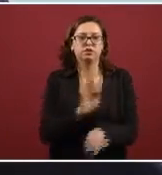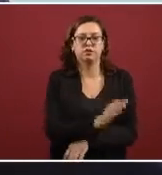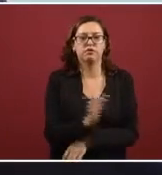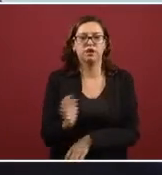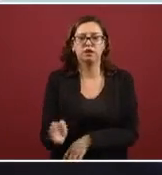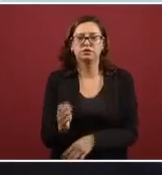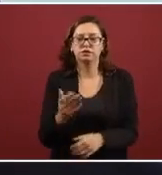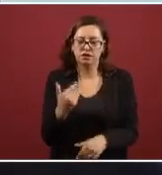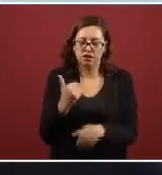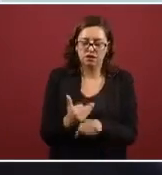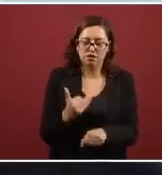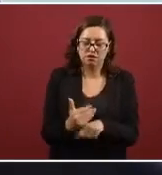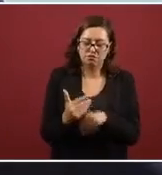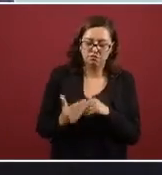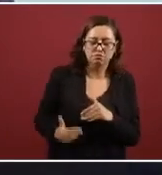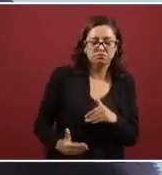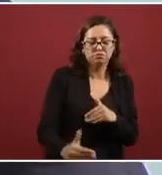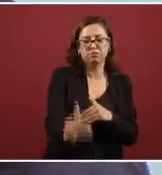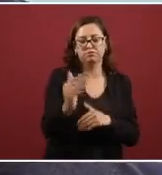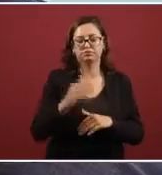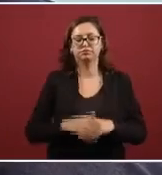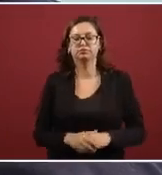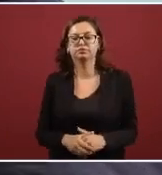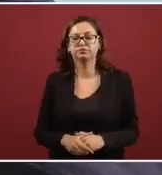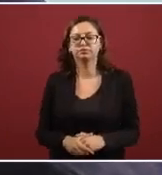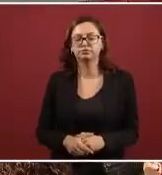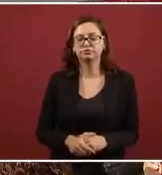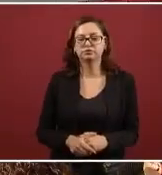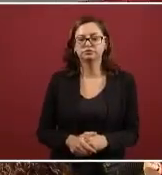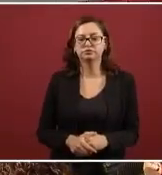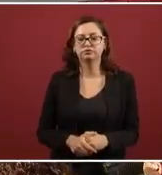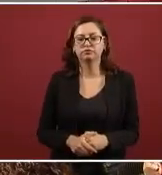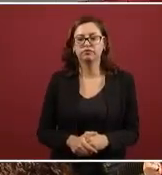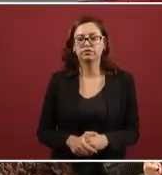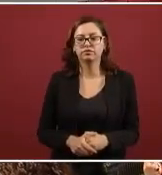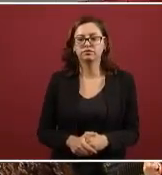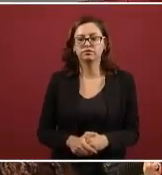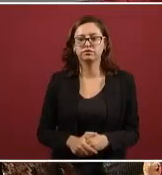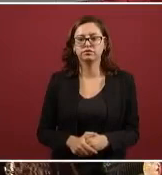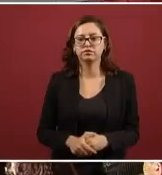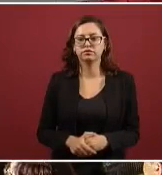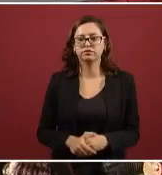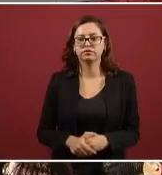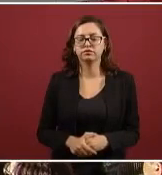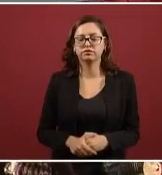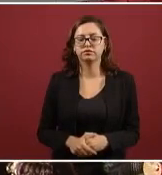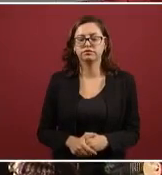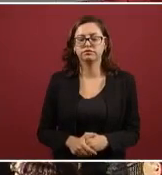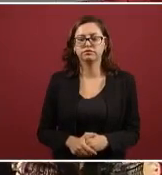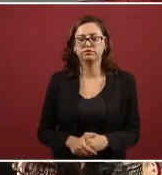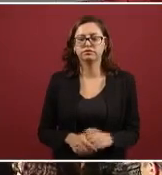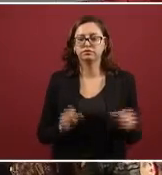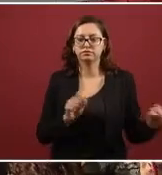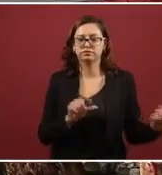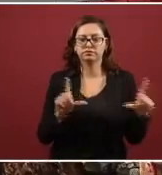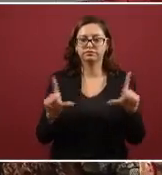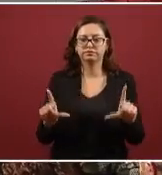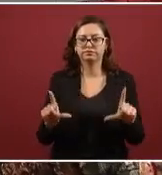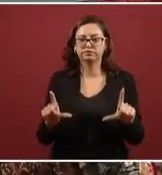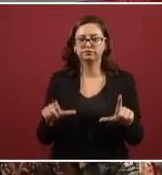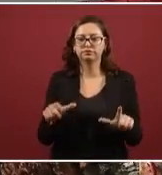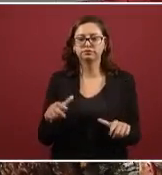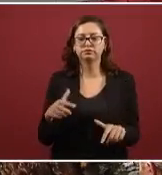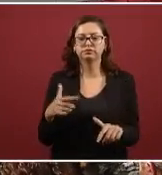del momento que estamos viviendo. Si podemos pasar a la presentación. Se trata para el